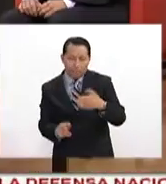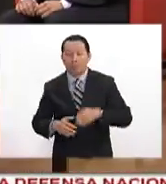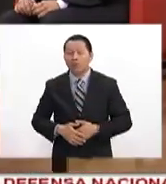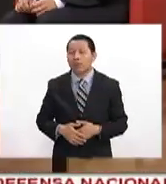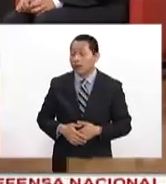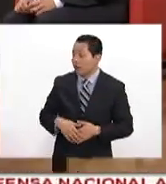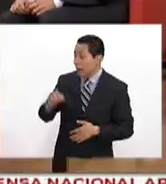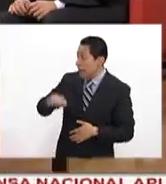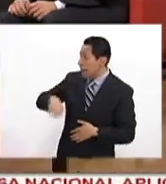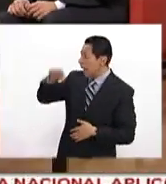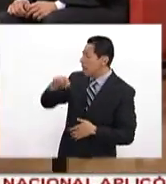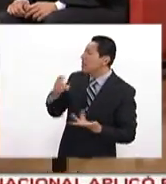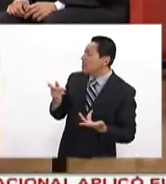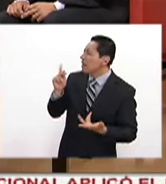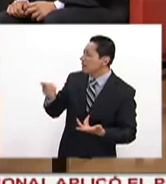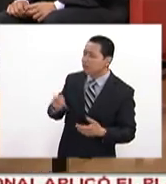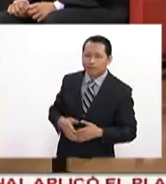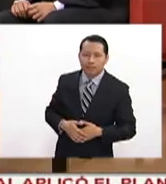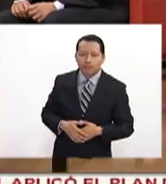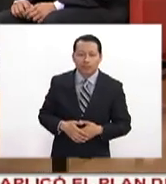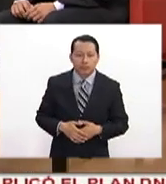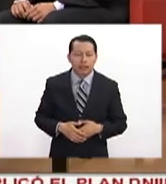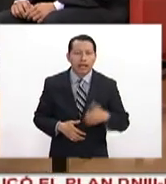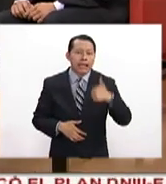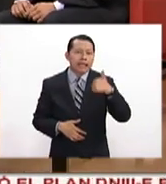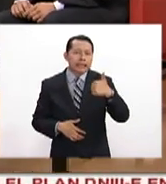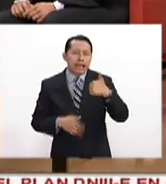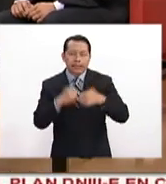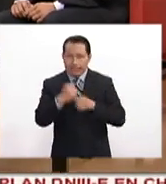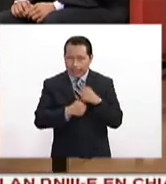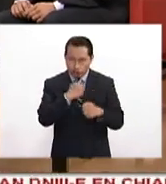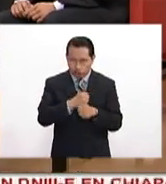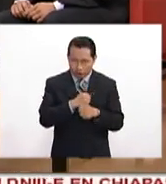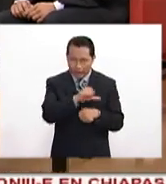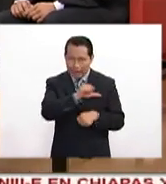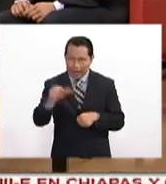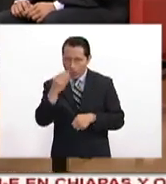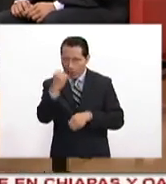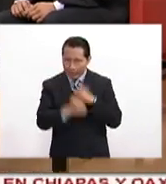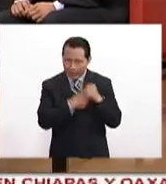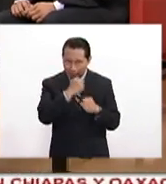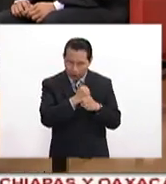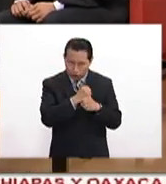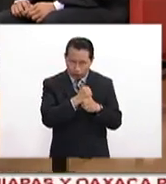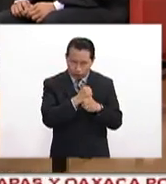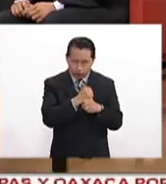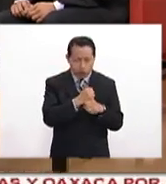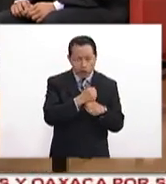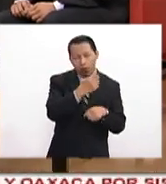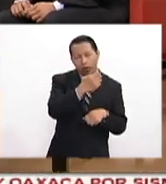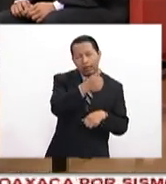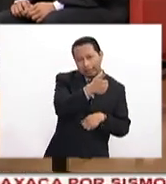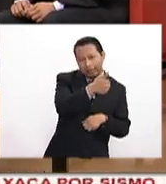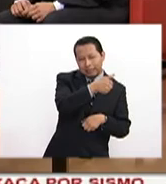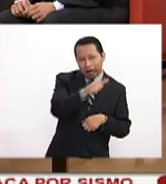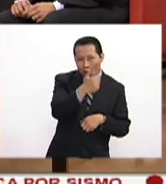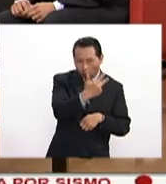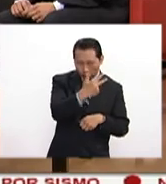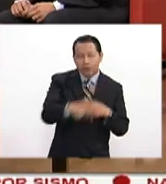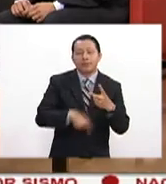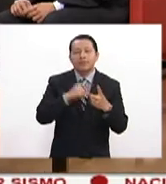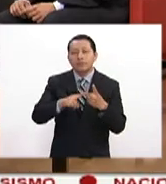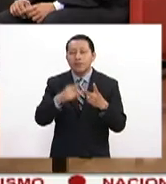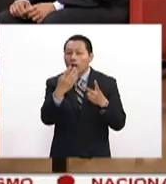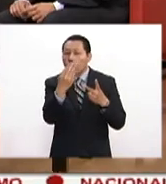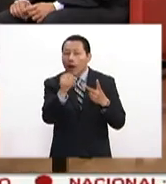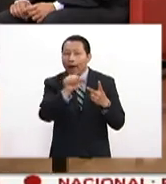edades para poder participar? De 6 años a 9 y a 8 y de 9 a 11, que son más o menos